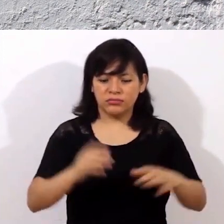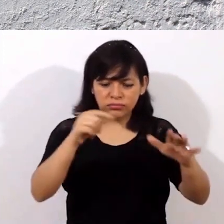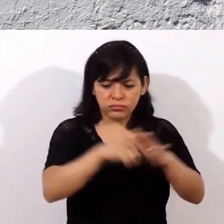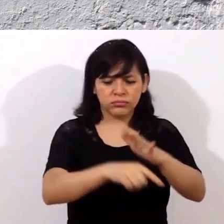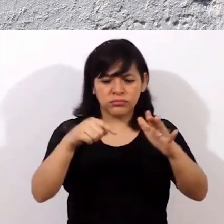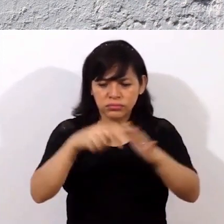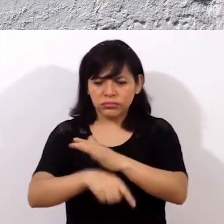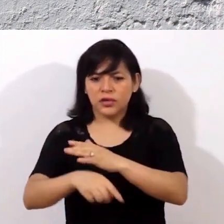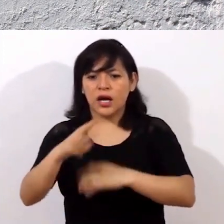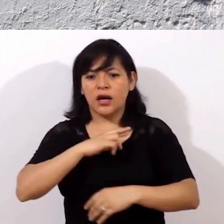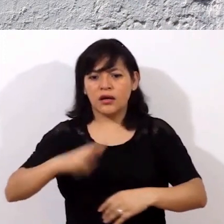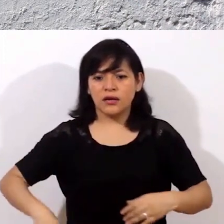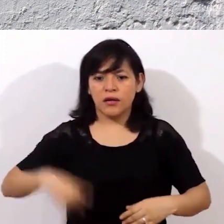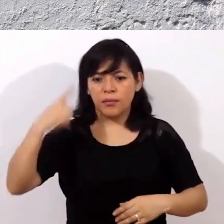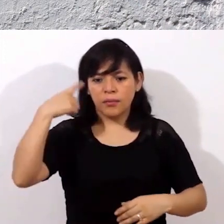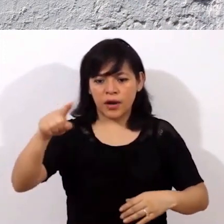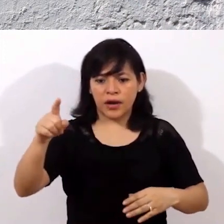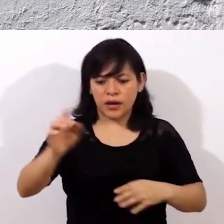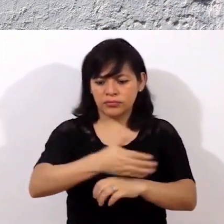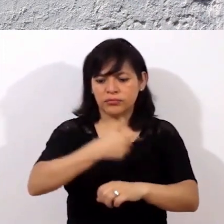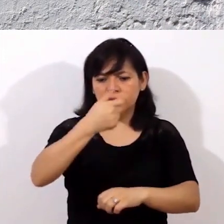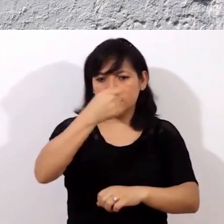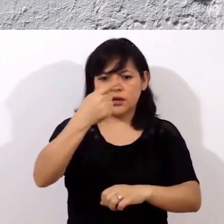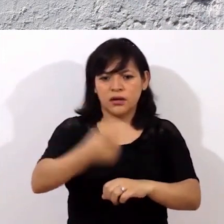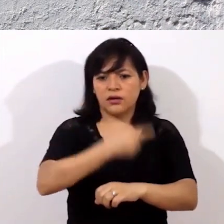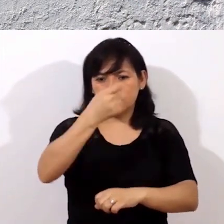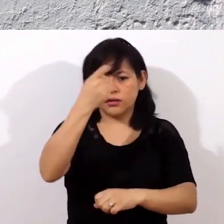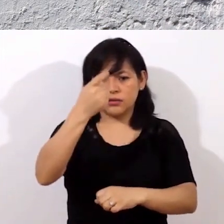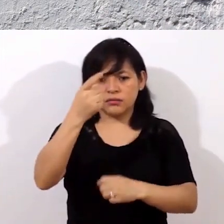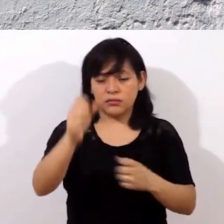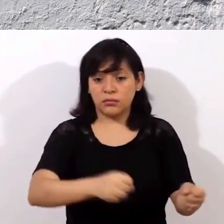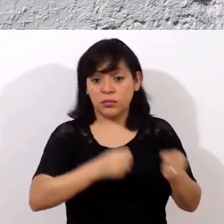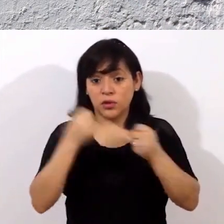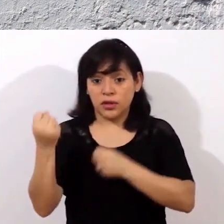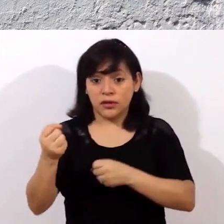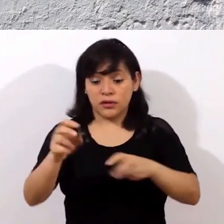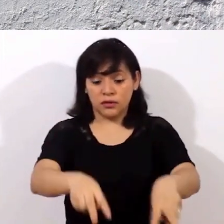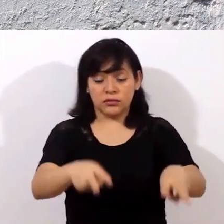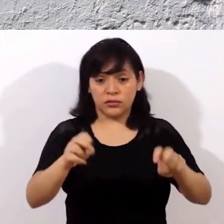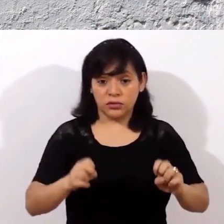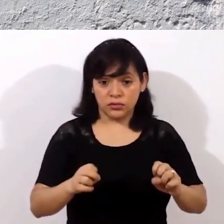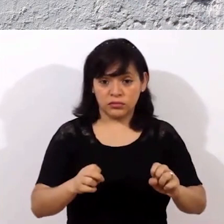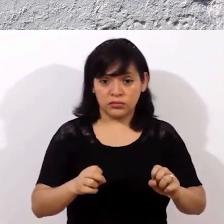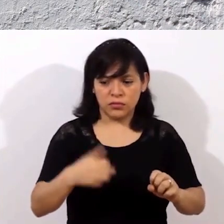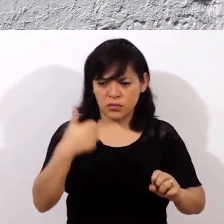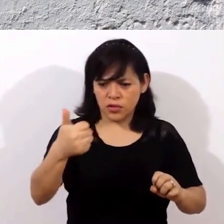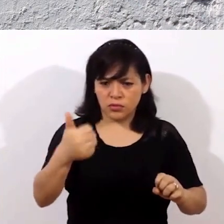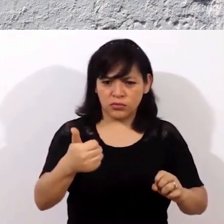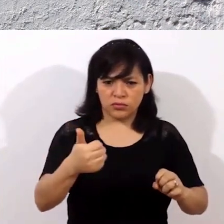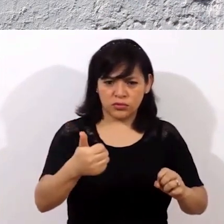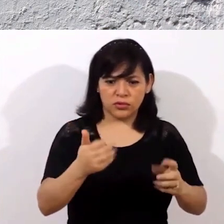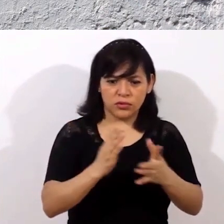ellos. Salum mató al rey Zacarías, no el profeta, sino al rey Zacarías. Así se apoderó entonces del trono.